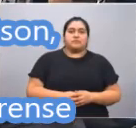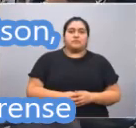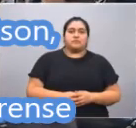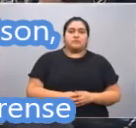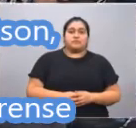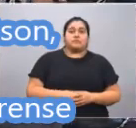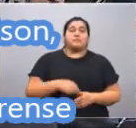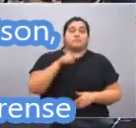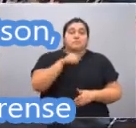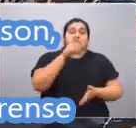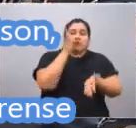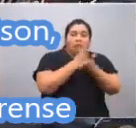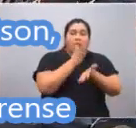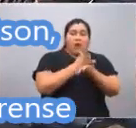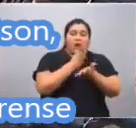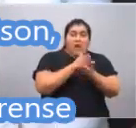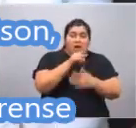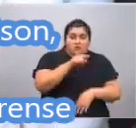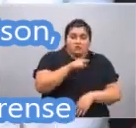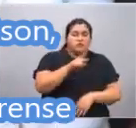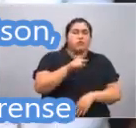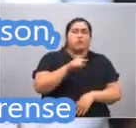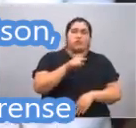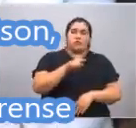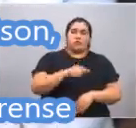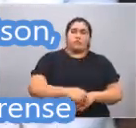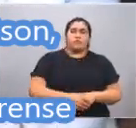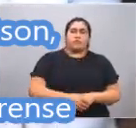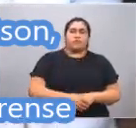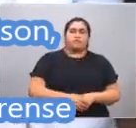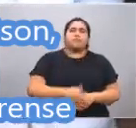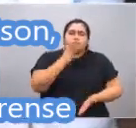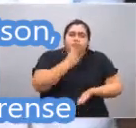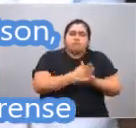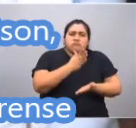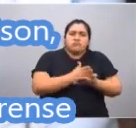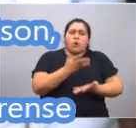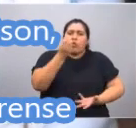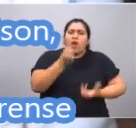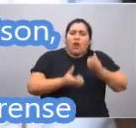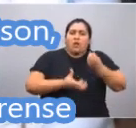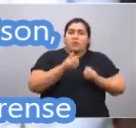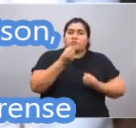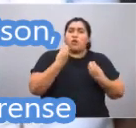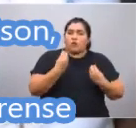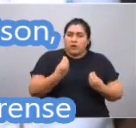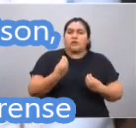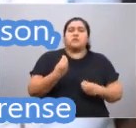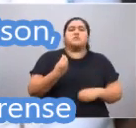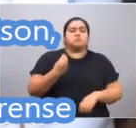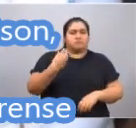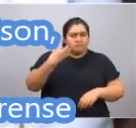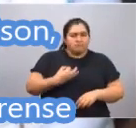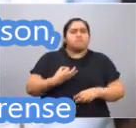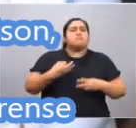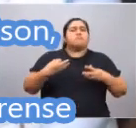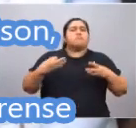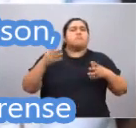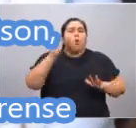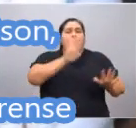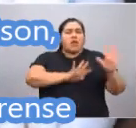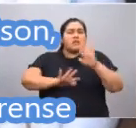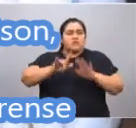que esos derechos, así como la organización federal de nuestro